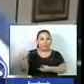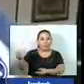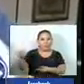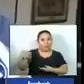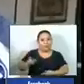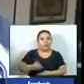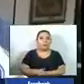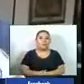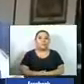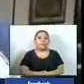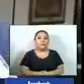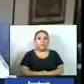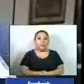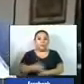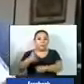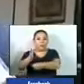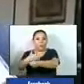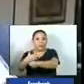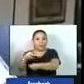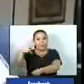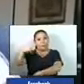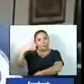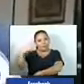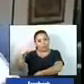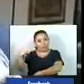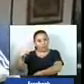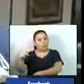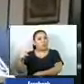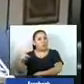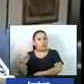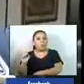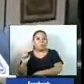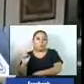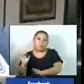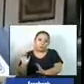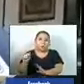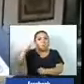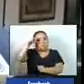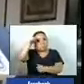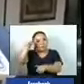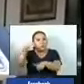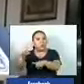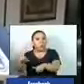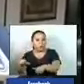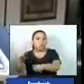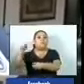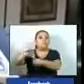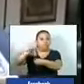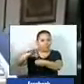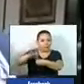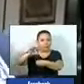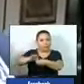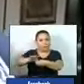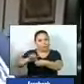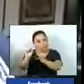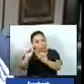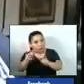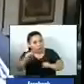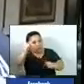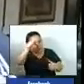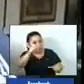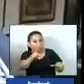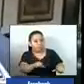nosotros como partido de concertación nacional no solamente estamos de acuerdo en dar nuestros votos para esta